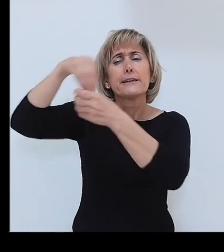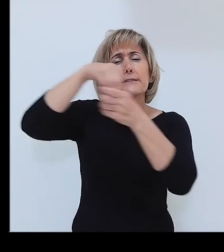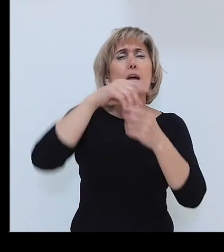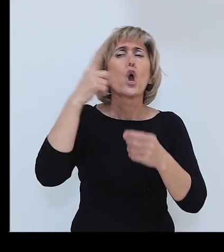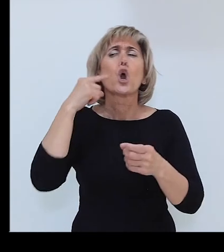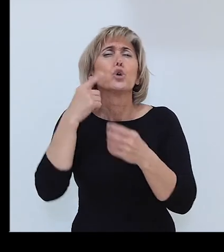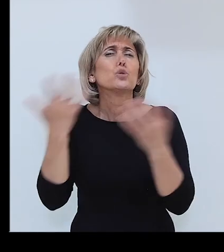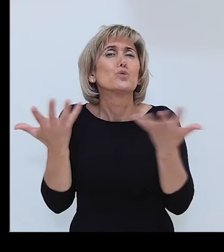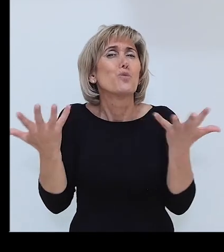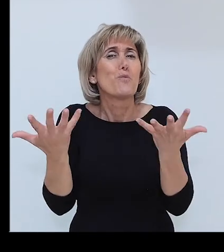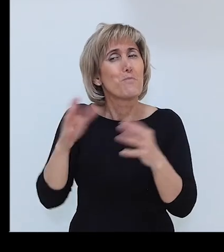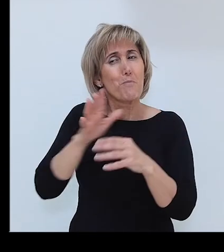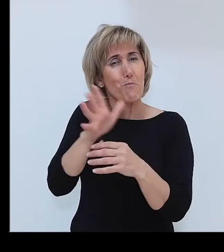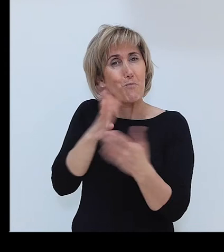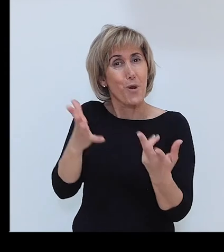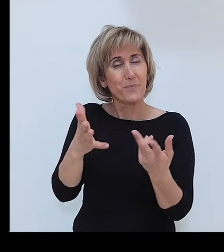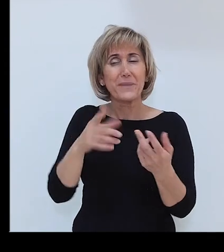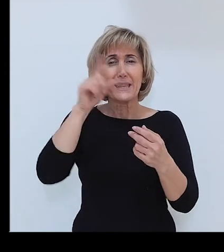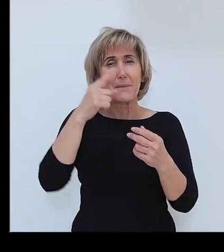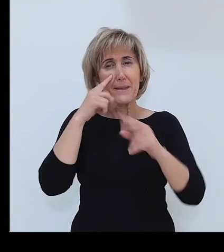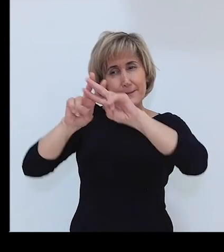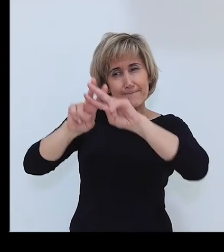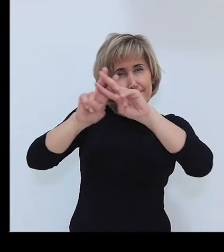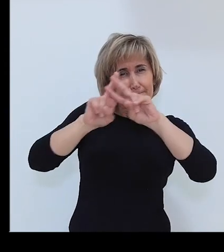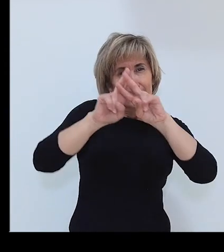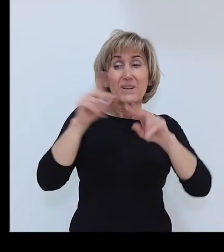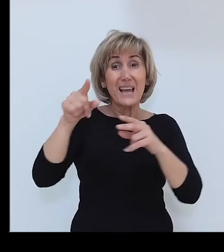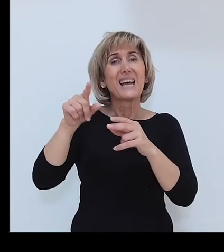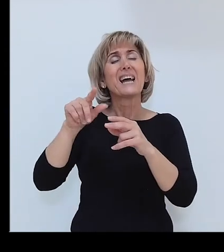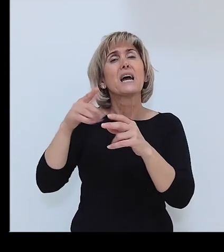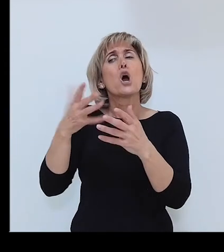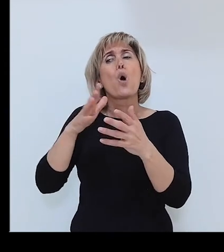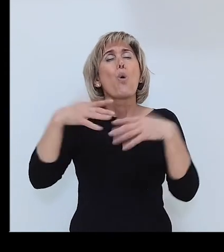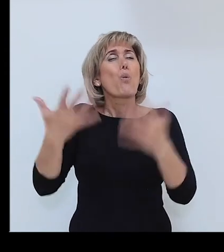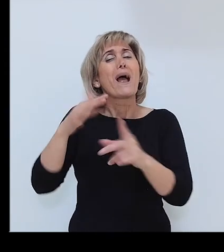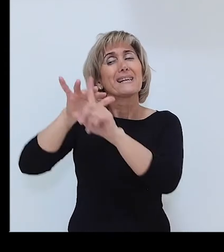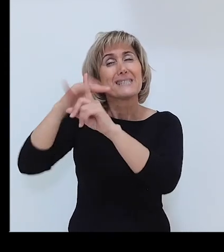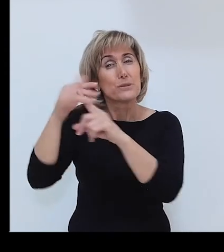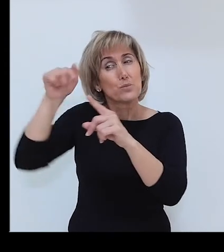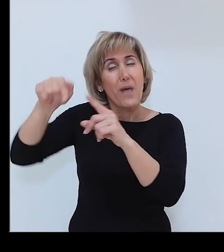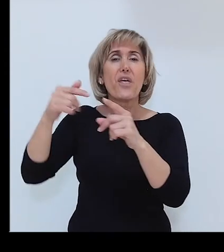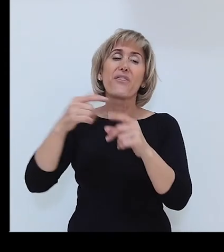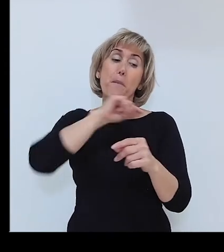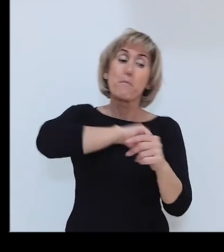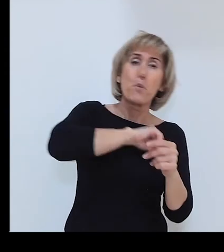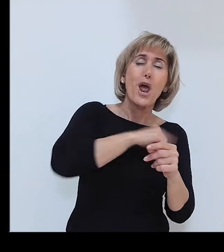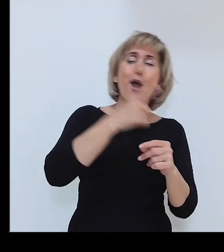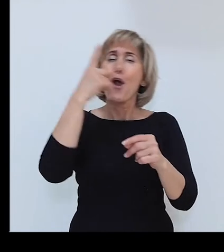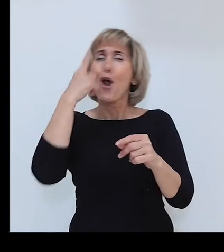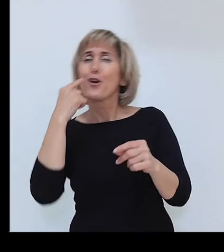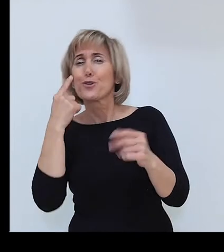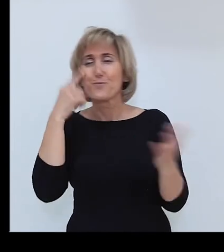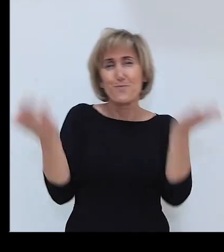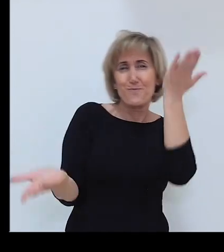identificar esas circunstancias en las que se producen esas costumbres, determinar y generalizar las